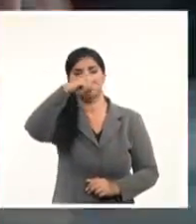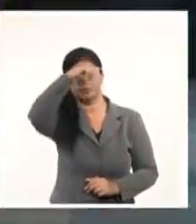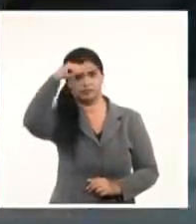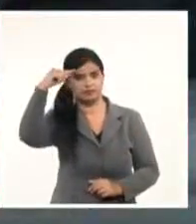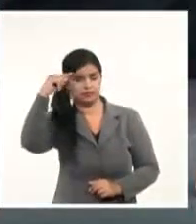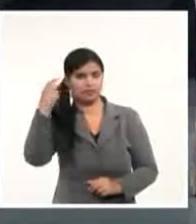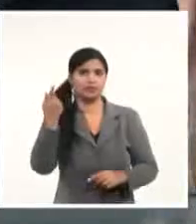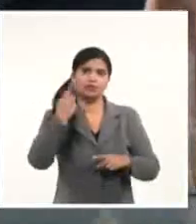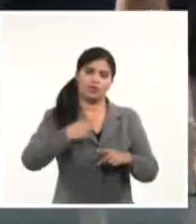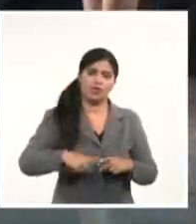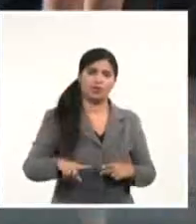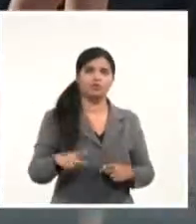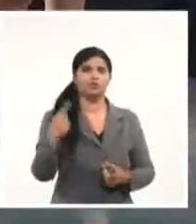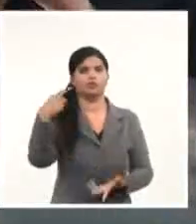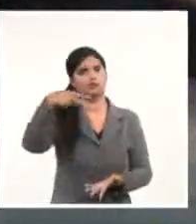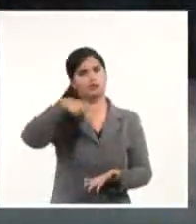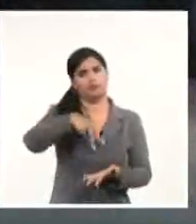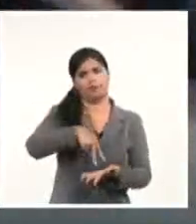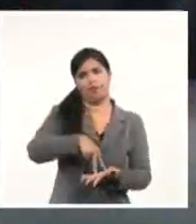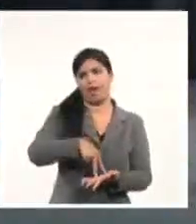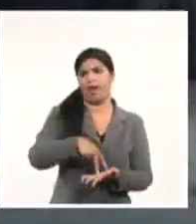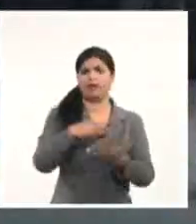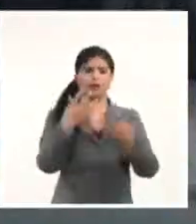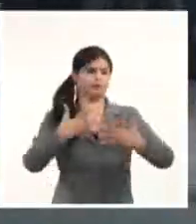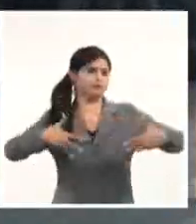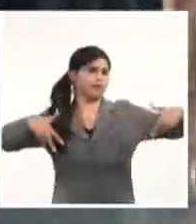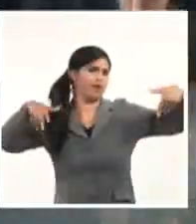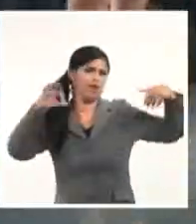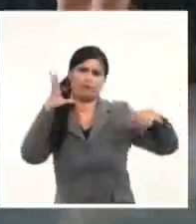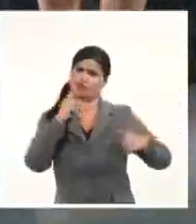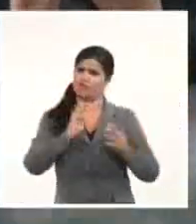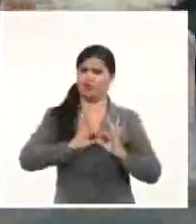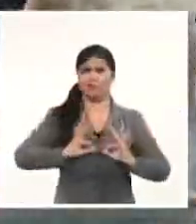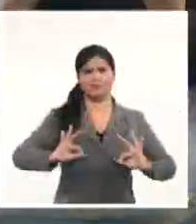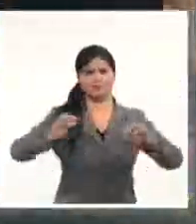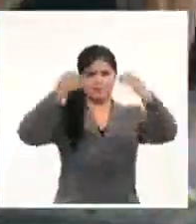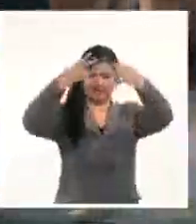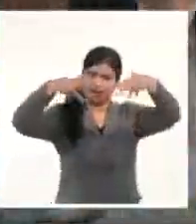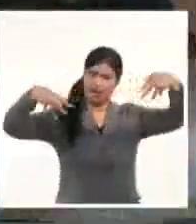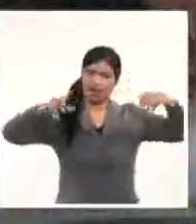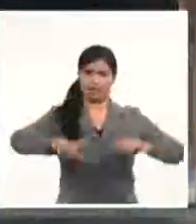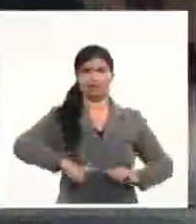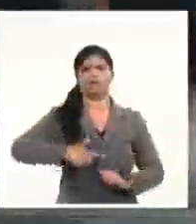una versión de la prima bailarina absoluta Alicia Alonso.